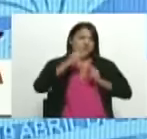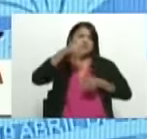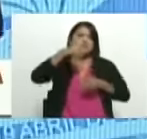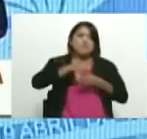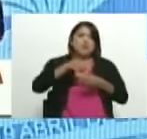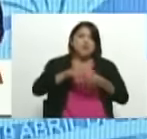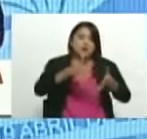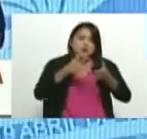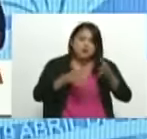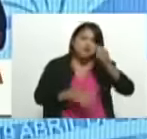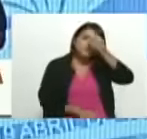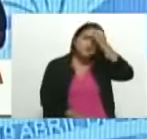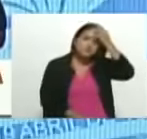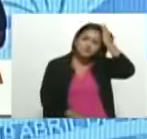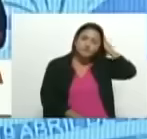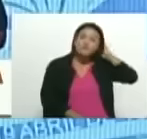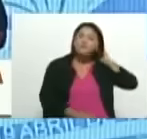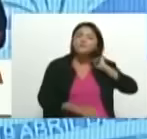Por el tiempo, Ana Rodríguez.